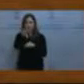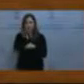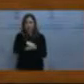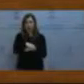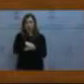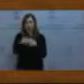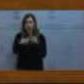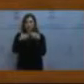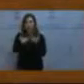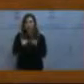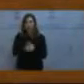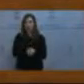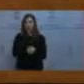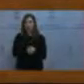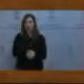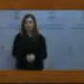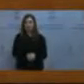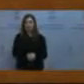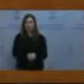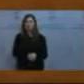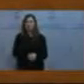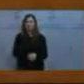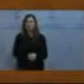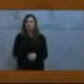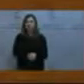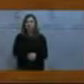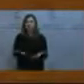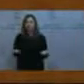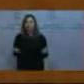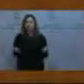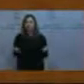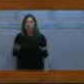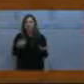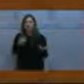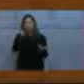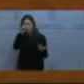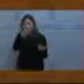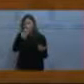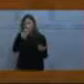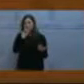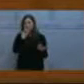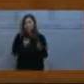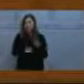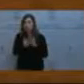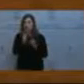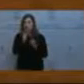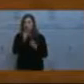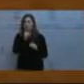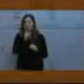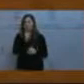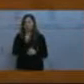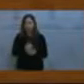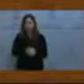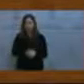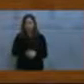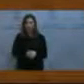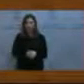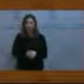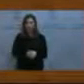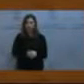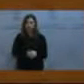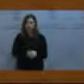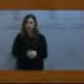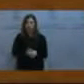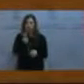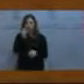Si me determina tampoco en qué nos va a afectar si se produce. Yo, mire, señora consejera y señores del Gobierno, yo les